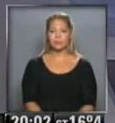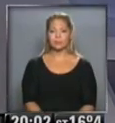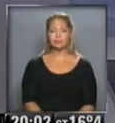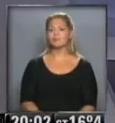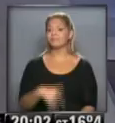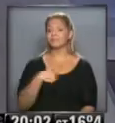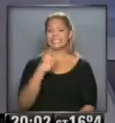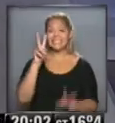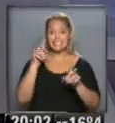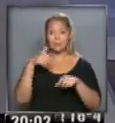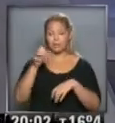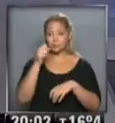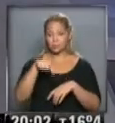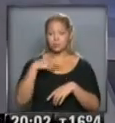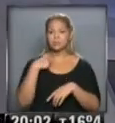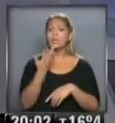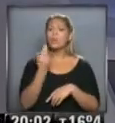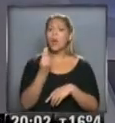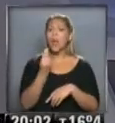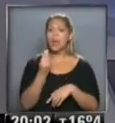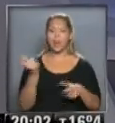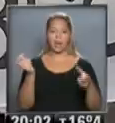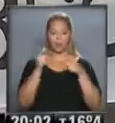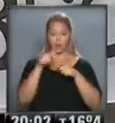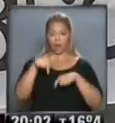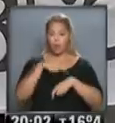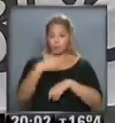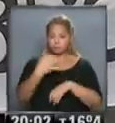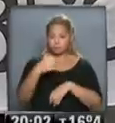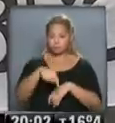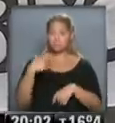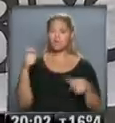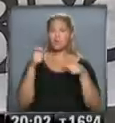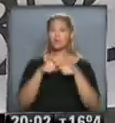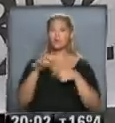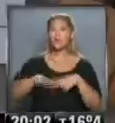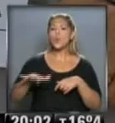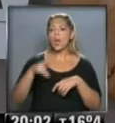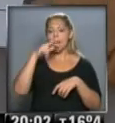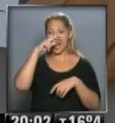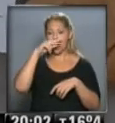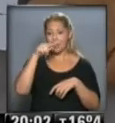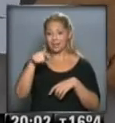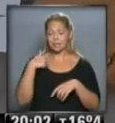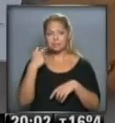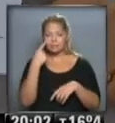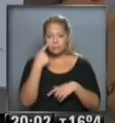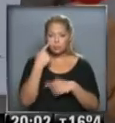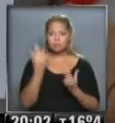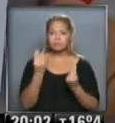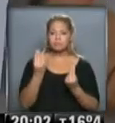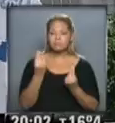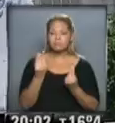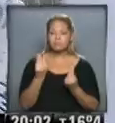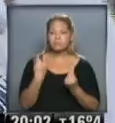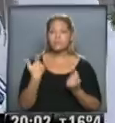Sin dudas es uno de los temas del día, tiene que ver con la reunión que se está llevando a cabo en estos momentos en La Plata. Allí está la expectativa